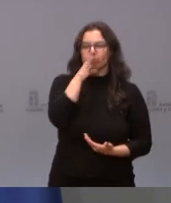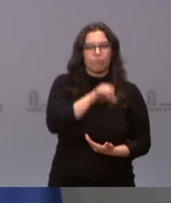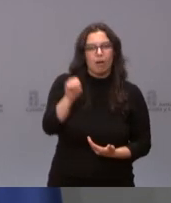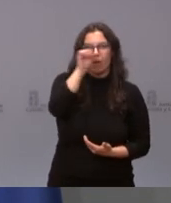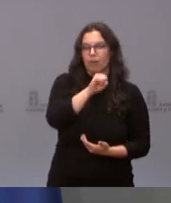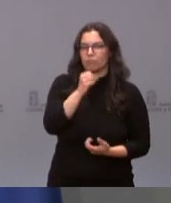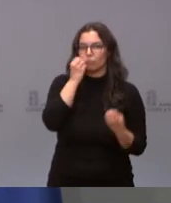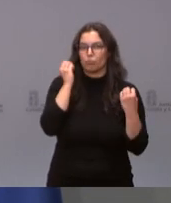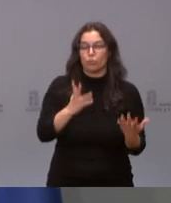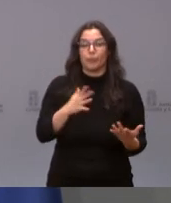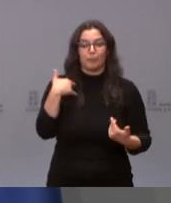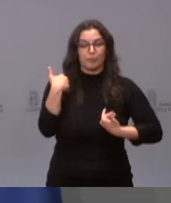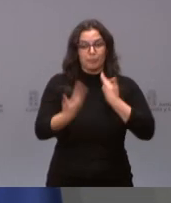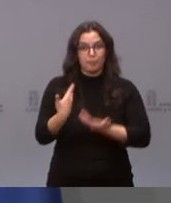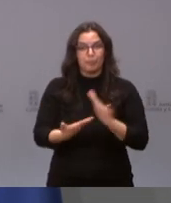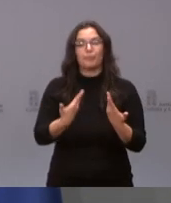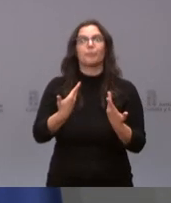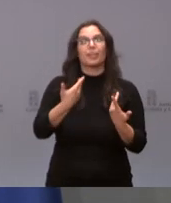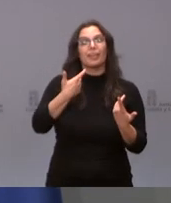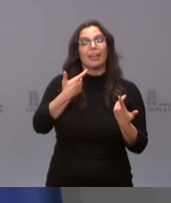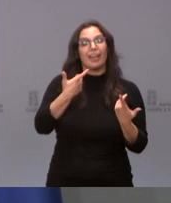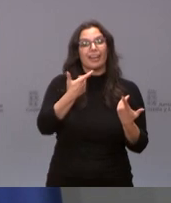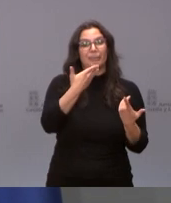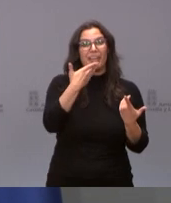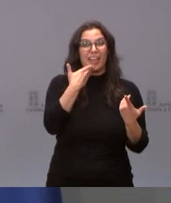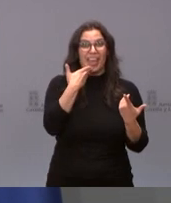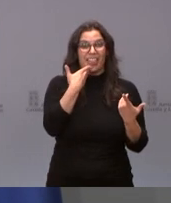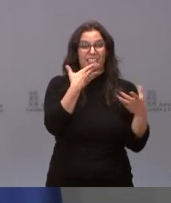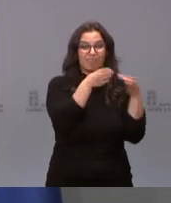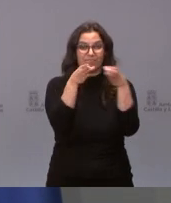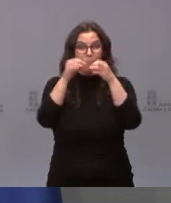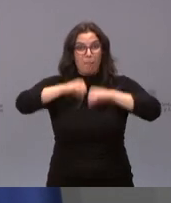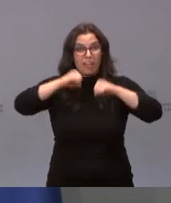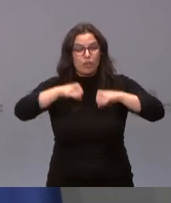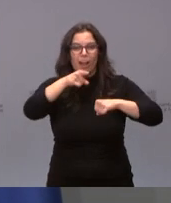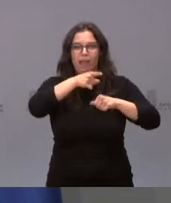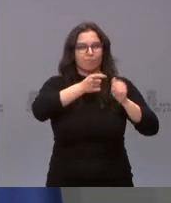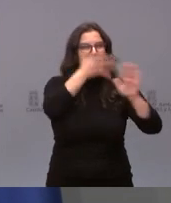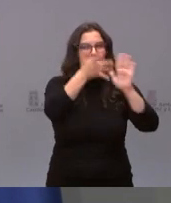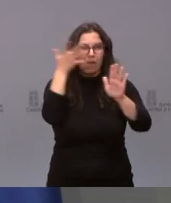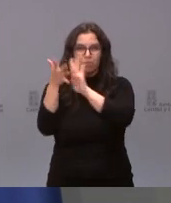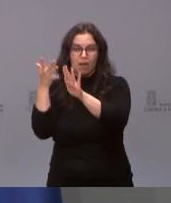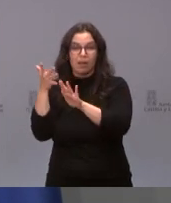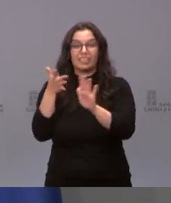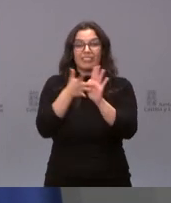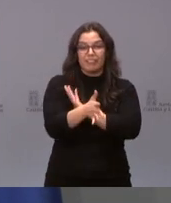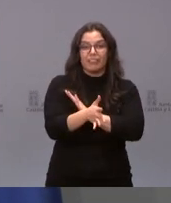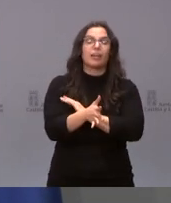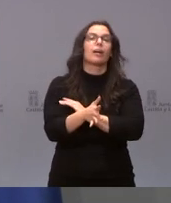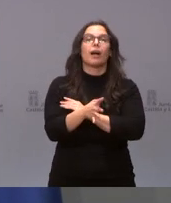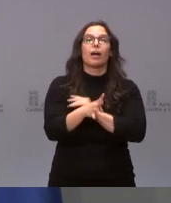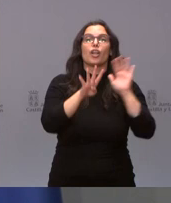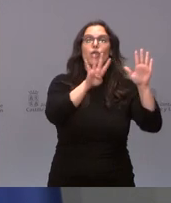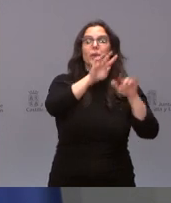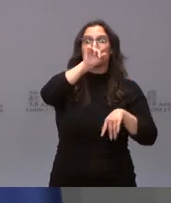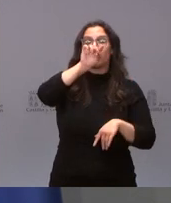vamos avanzando en aquellas poblaciones que tienen mayor tasa de mortalidad así tenemos en el 94,4 por ciento de